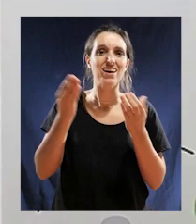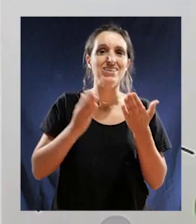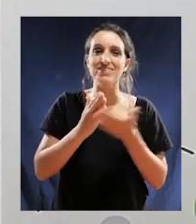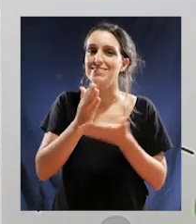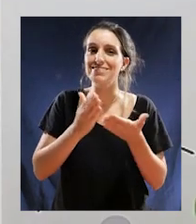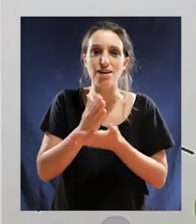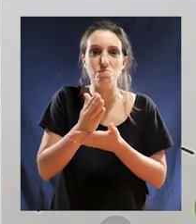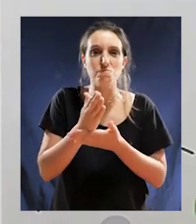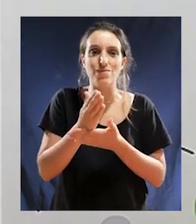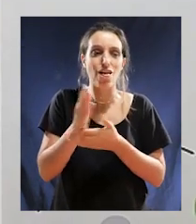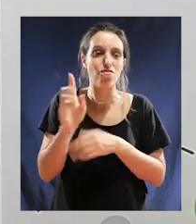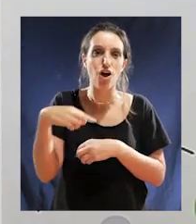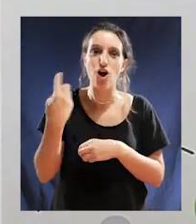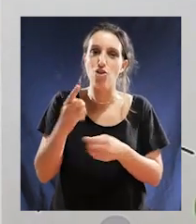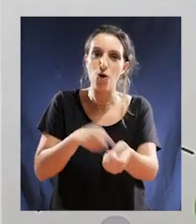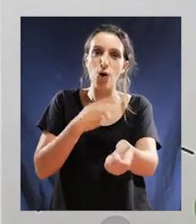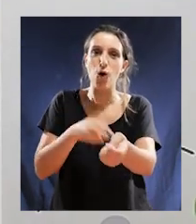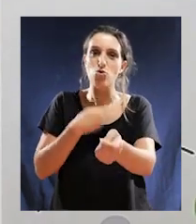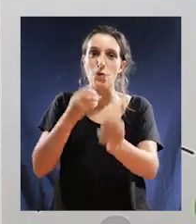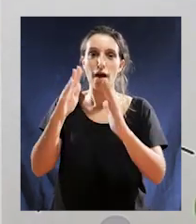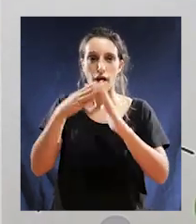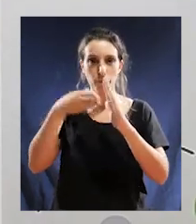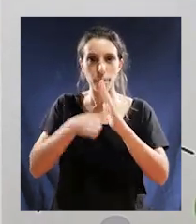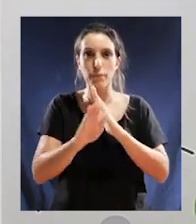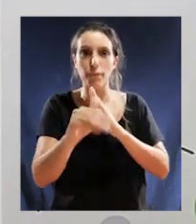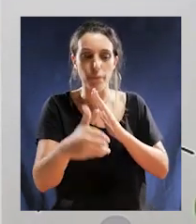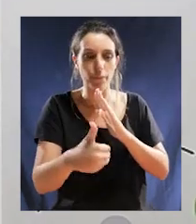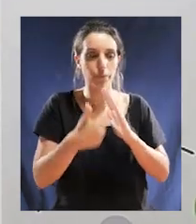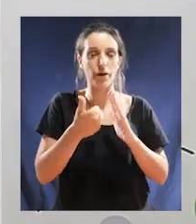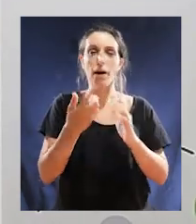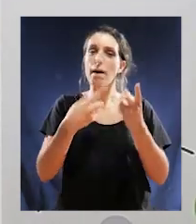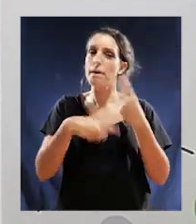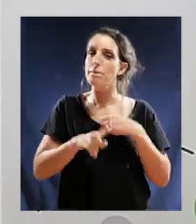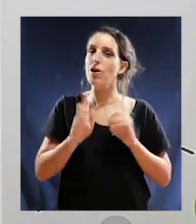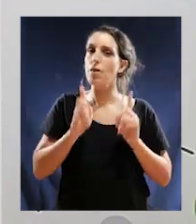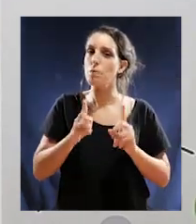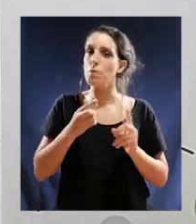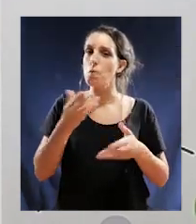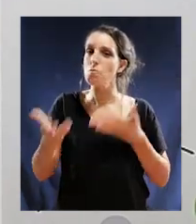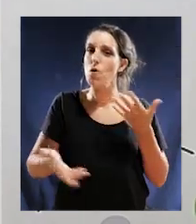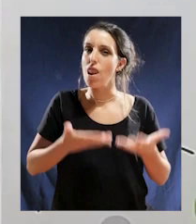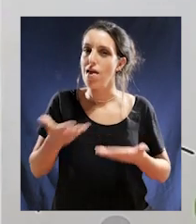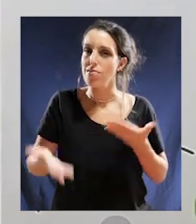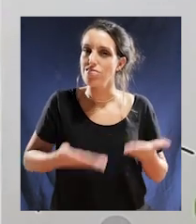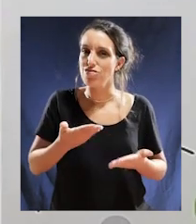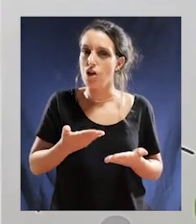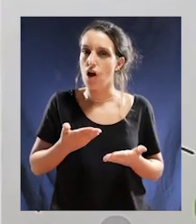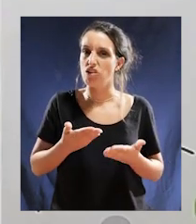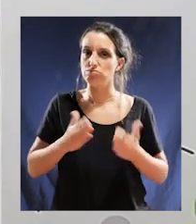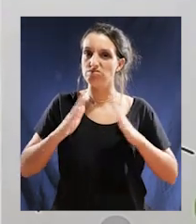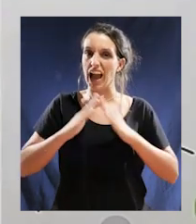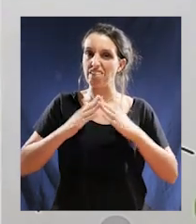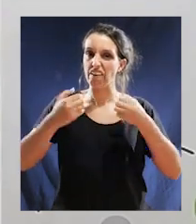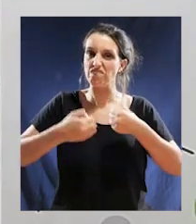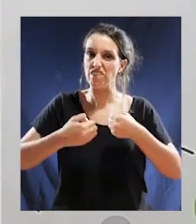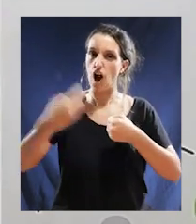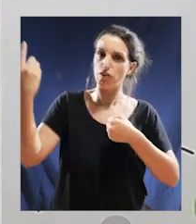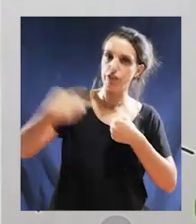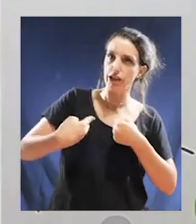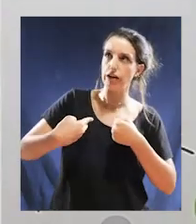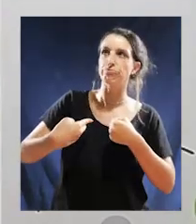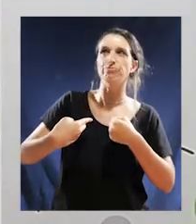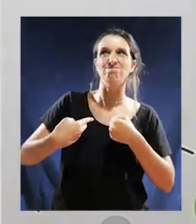hecha de centrar y salir y la verdad que no hay cosa más molesta que quedarse en la casa por obligación